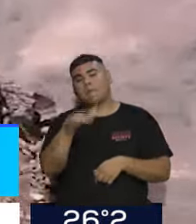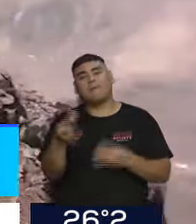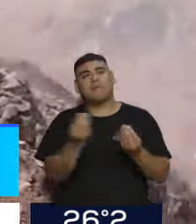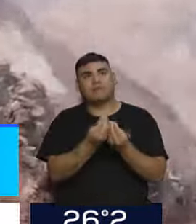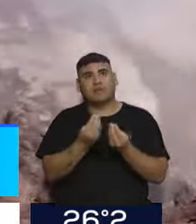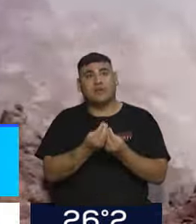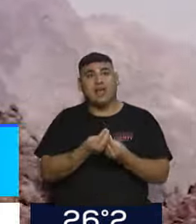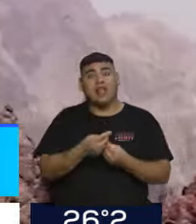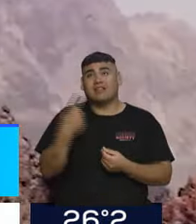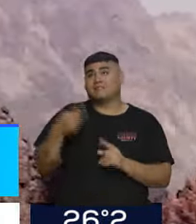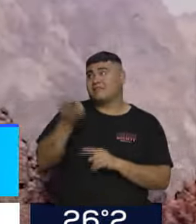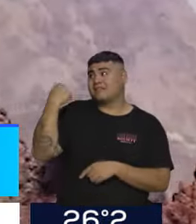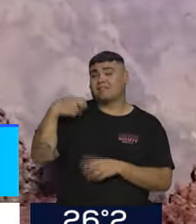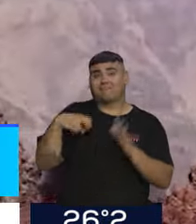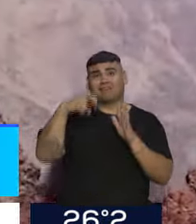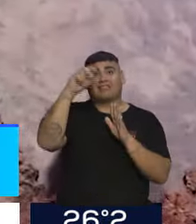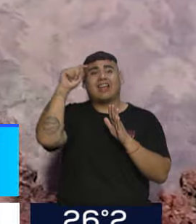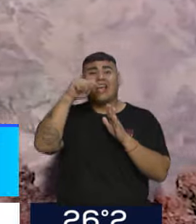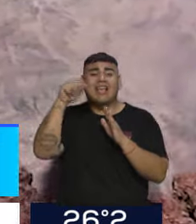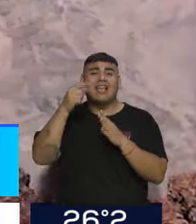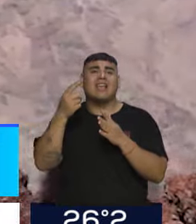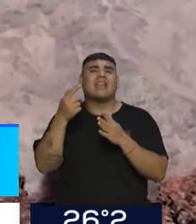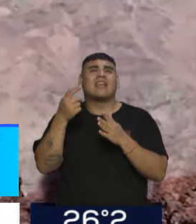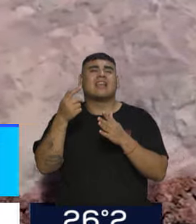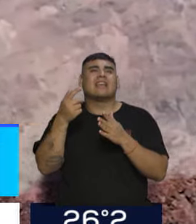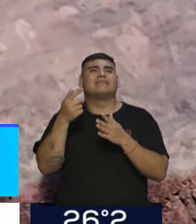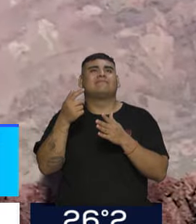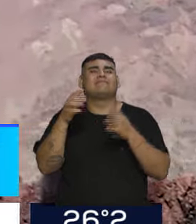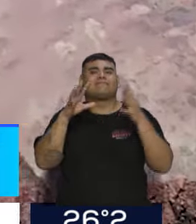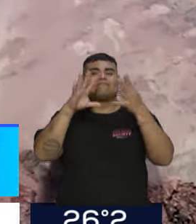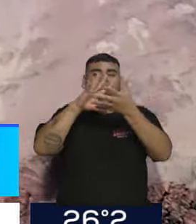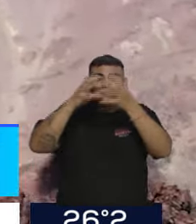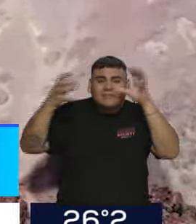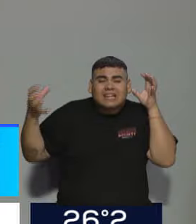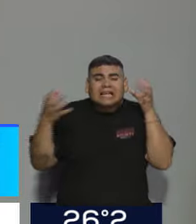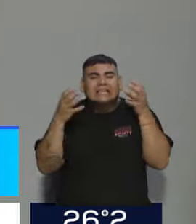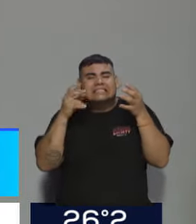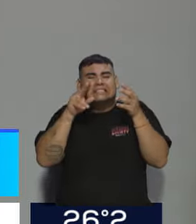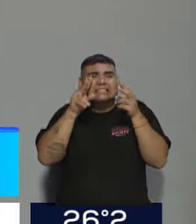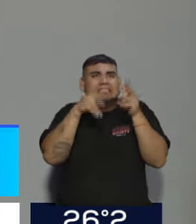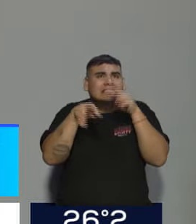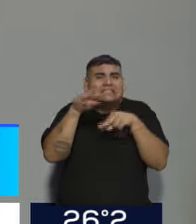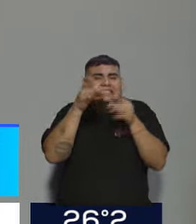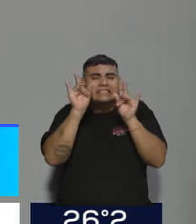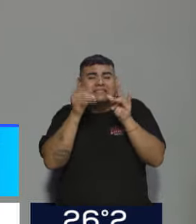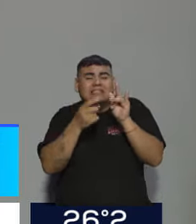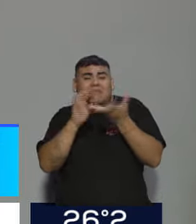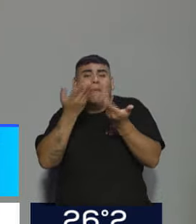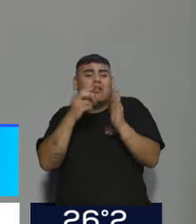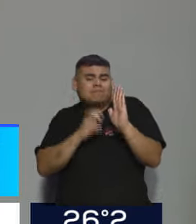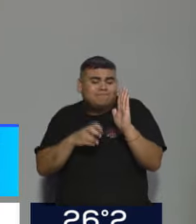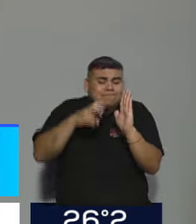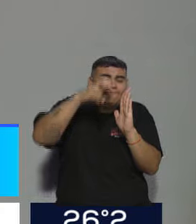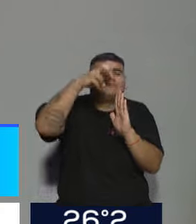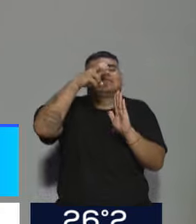arriba, había dificultad para encontrar esas ventanas de oportunidad para el ascenso por las condiciones en